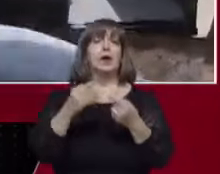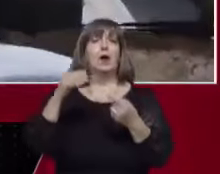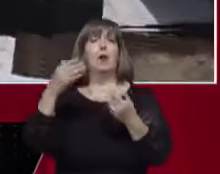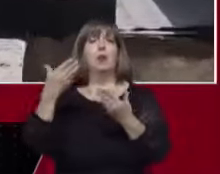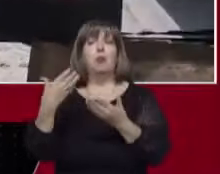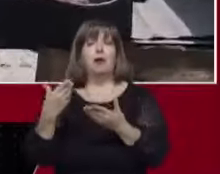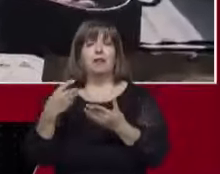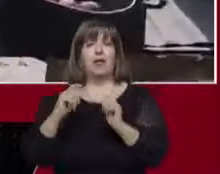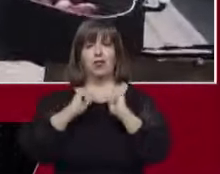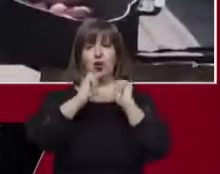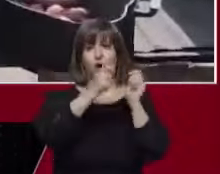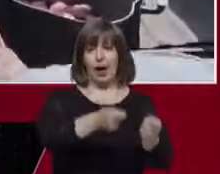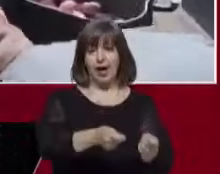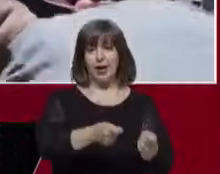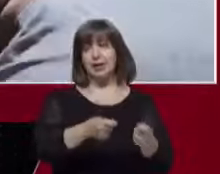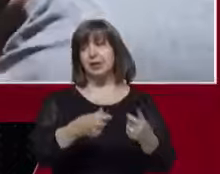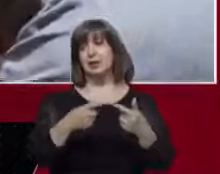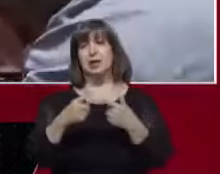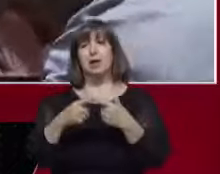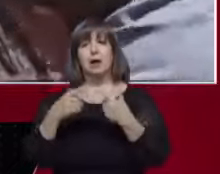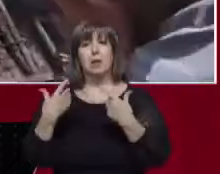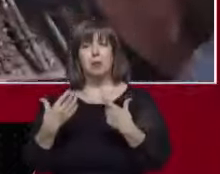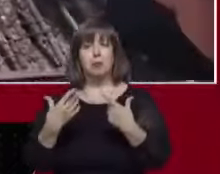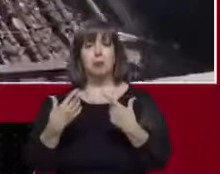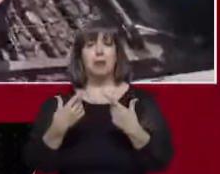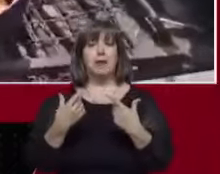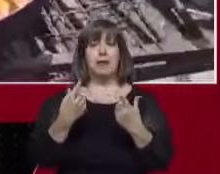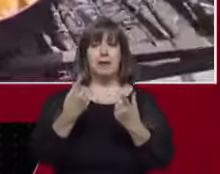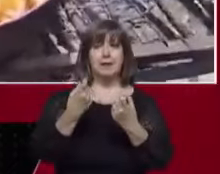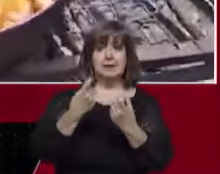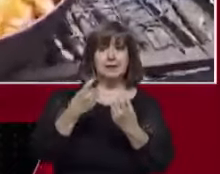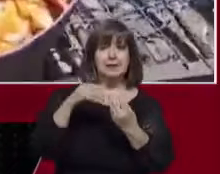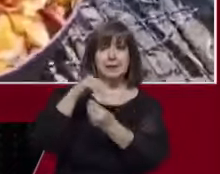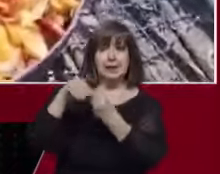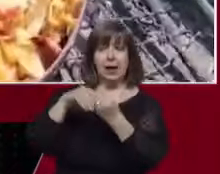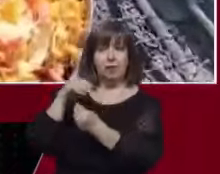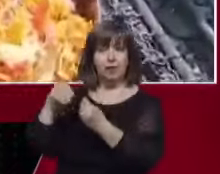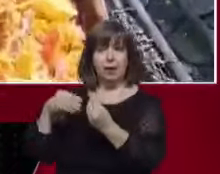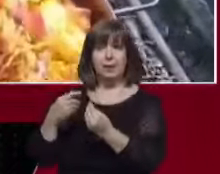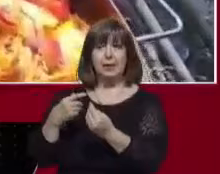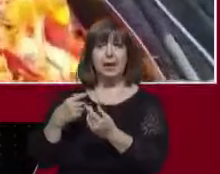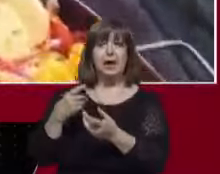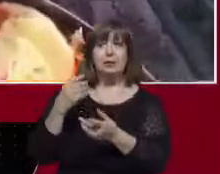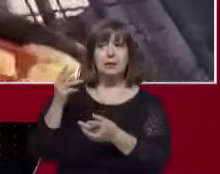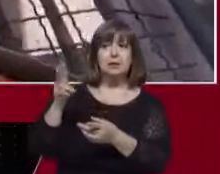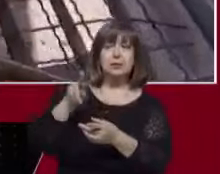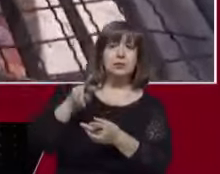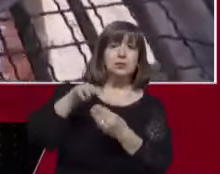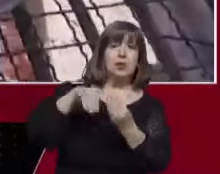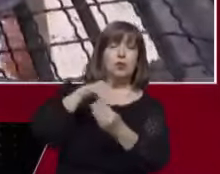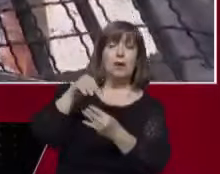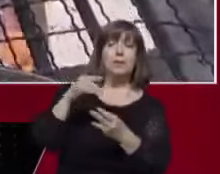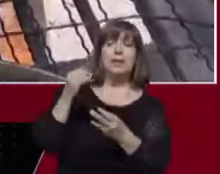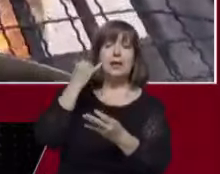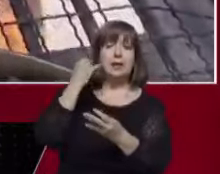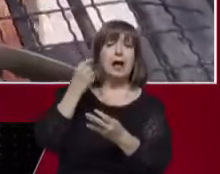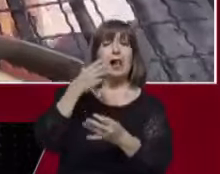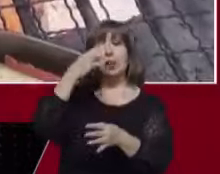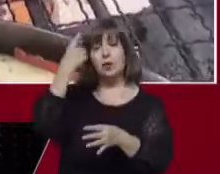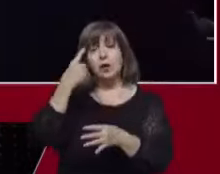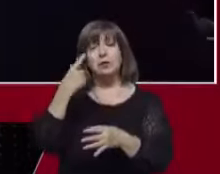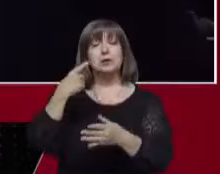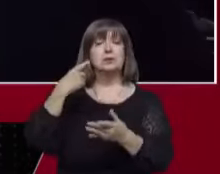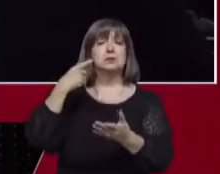con donaciones, y si no, para traer a quien lo necesite en la familia. Esta noche lo estamos compartiendo entonces a ese teléfono. Bueno, abrazo para José